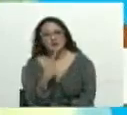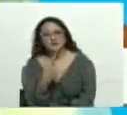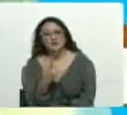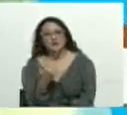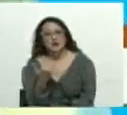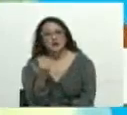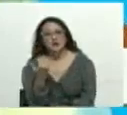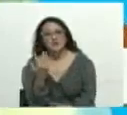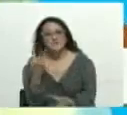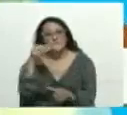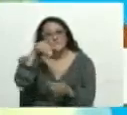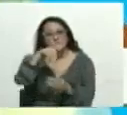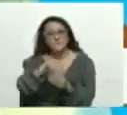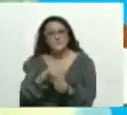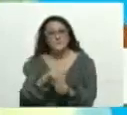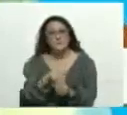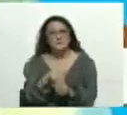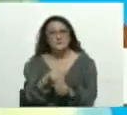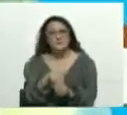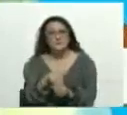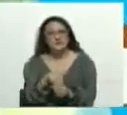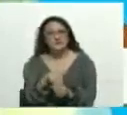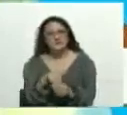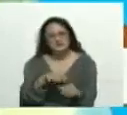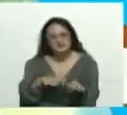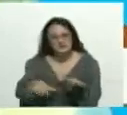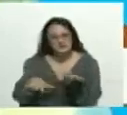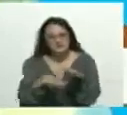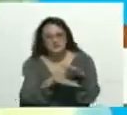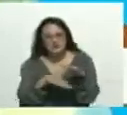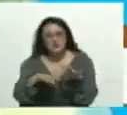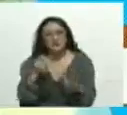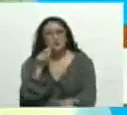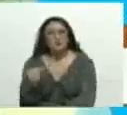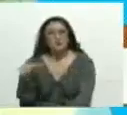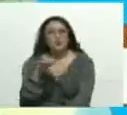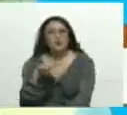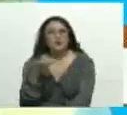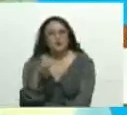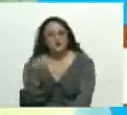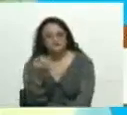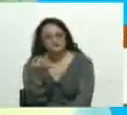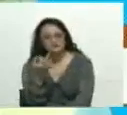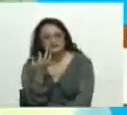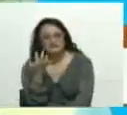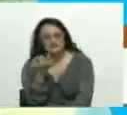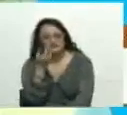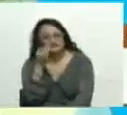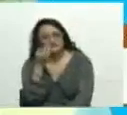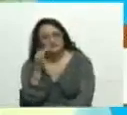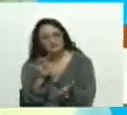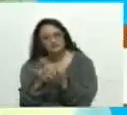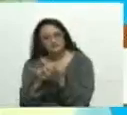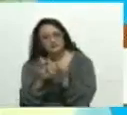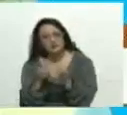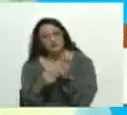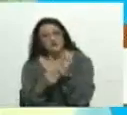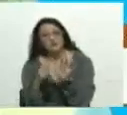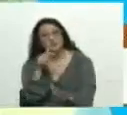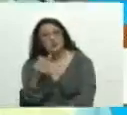zambullirnos en las catacumbas del pueblo como lo decía Chávez Allí está la realidad lo demostró el pueblo de Colombia ahorita